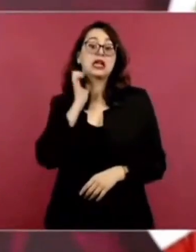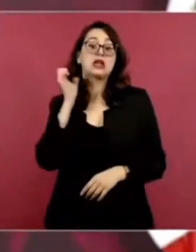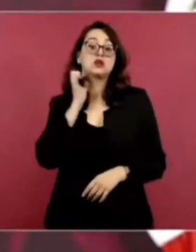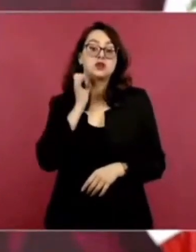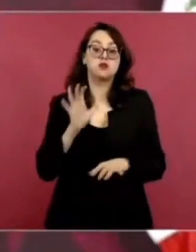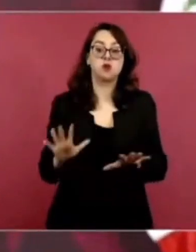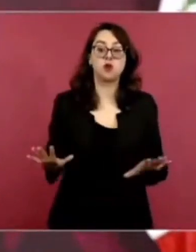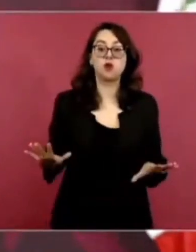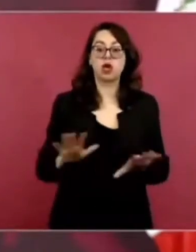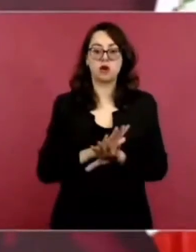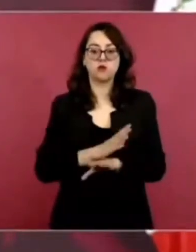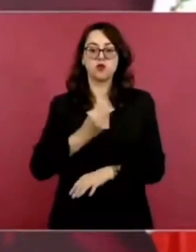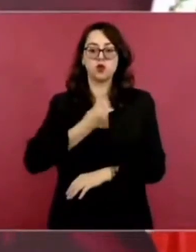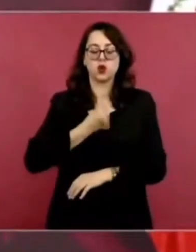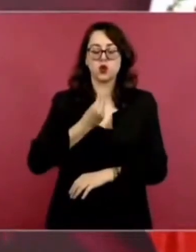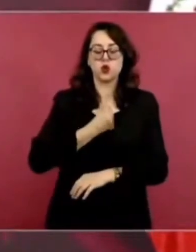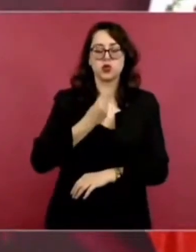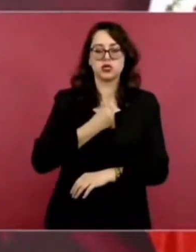no nos moverán.